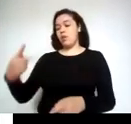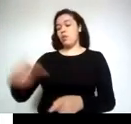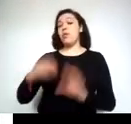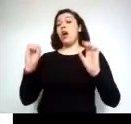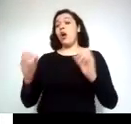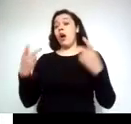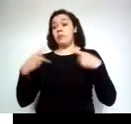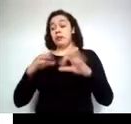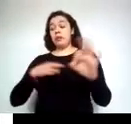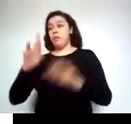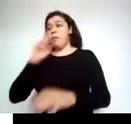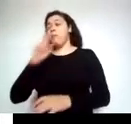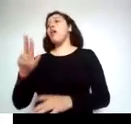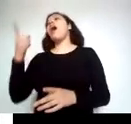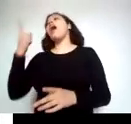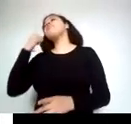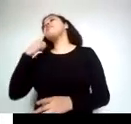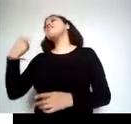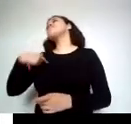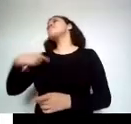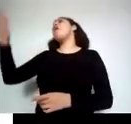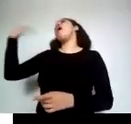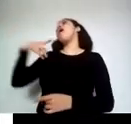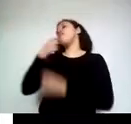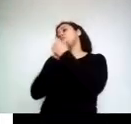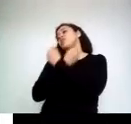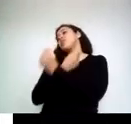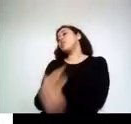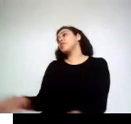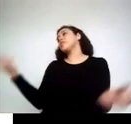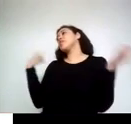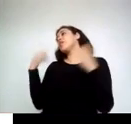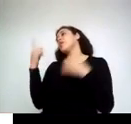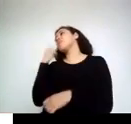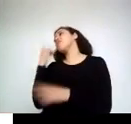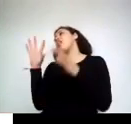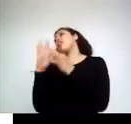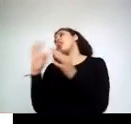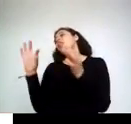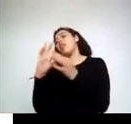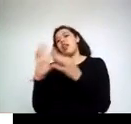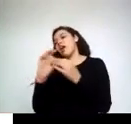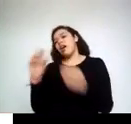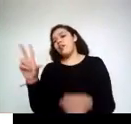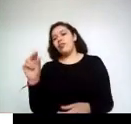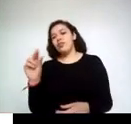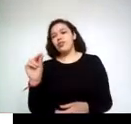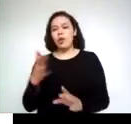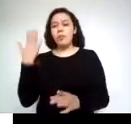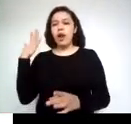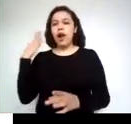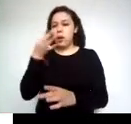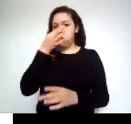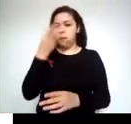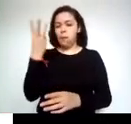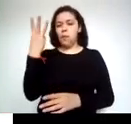colaborador que nos conteste algo que sucedió, por ejemplo, en este caso de la pregunta, en su infancia, sino en el pasado reciente, ¿no? Y ahí es donde lo